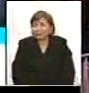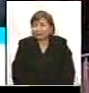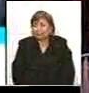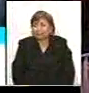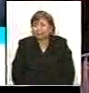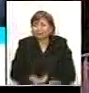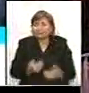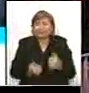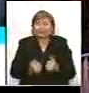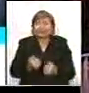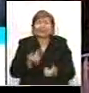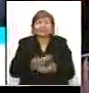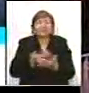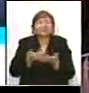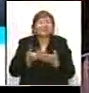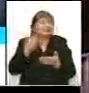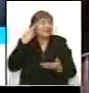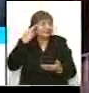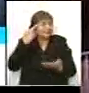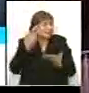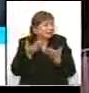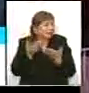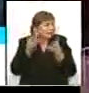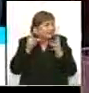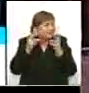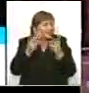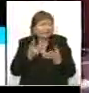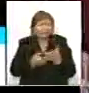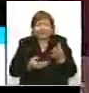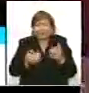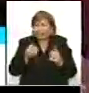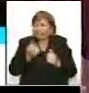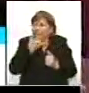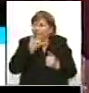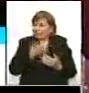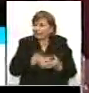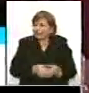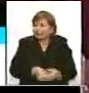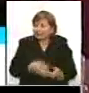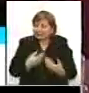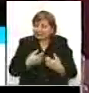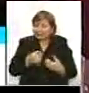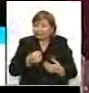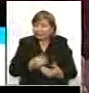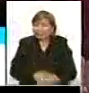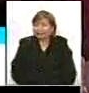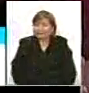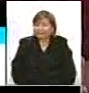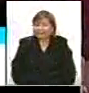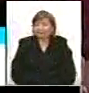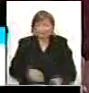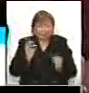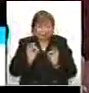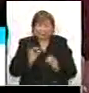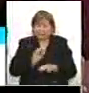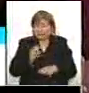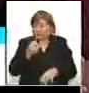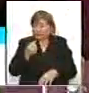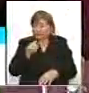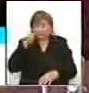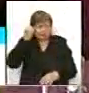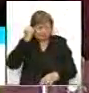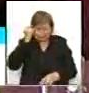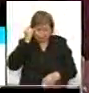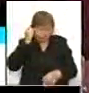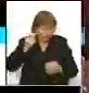¿Cuál sería el razón? El tema electoral ya lo hemos pasado, porque el hecho de ir con el Partido Nacional para ganar y punto, no tiene ningún sentido,